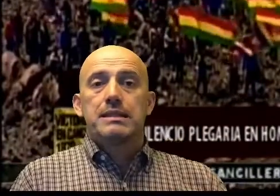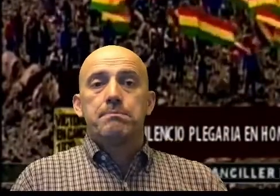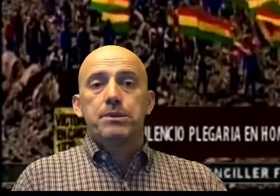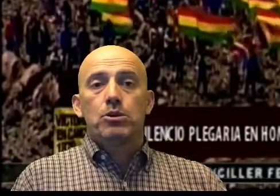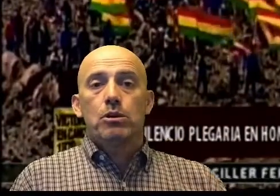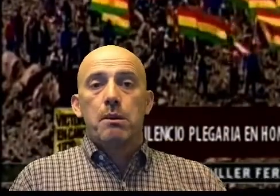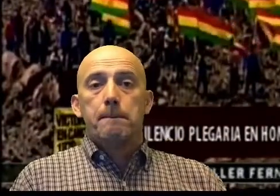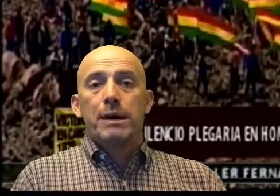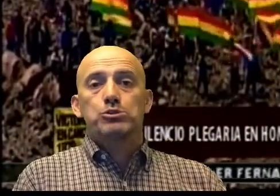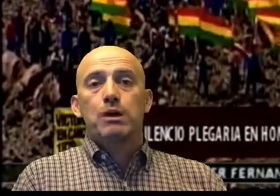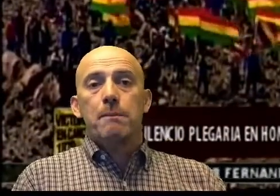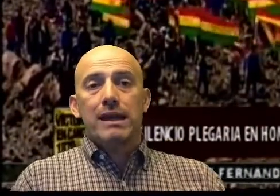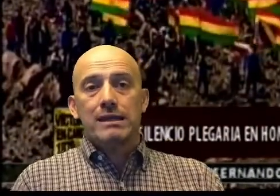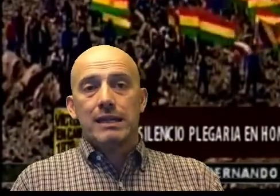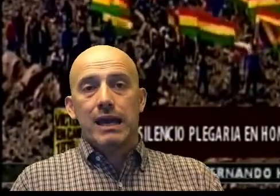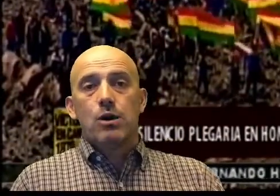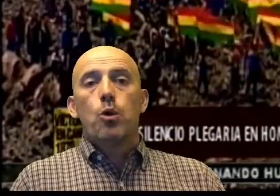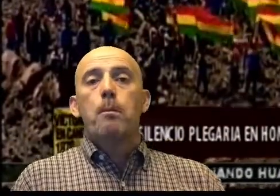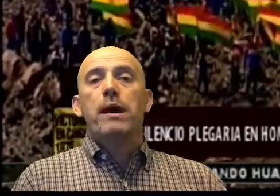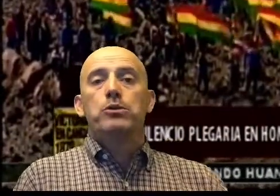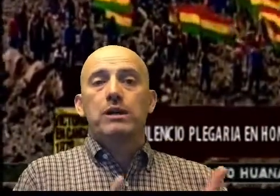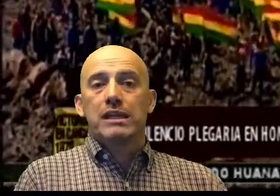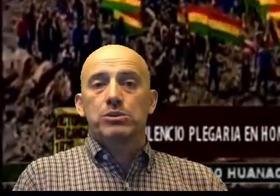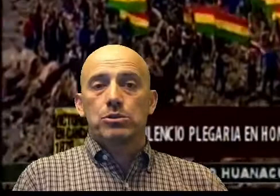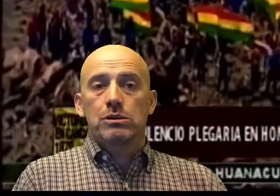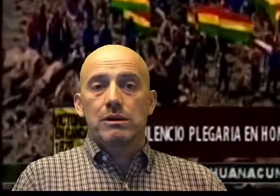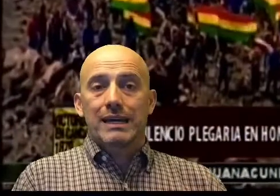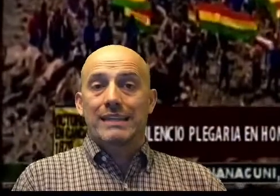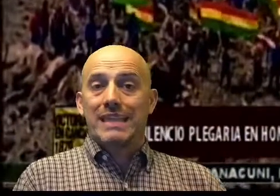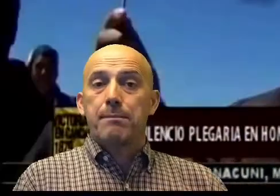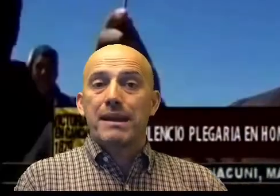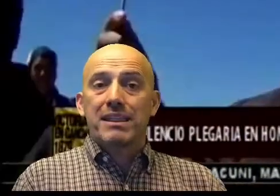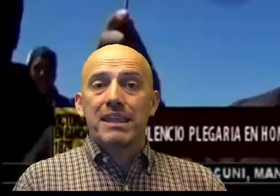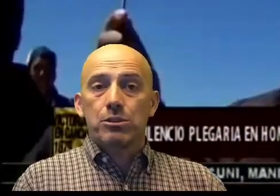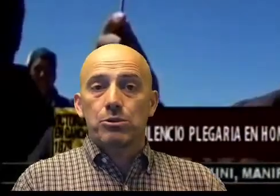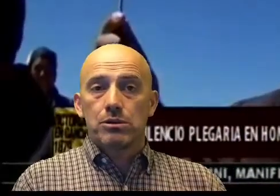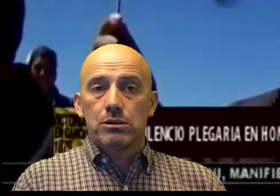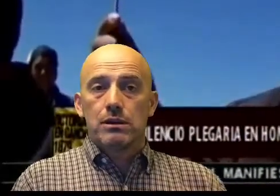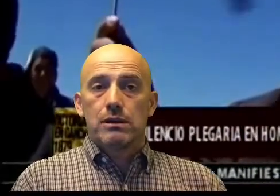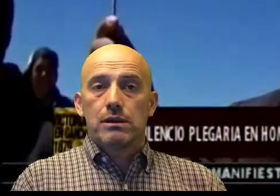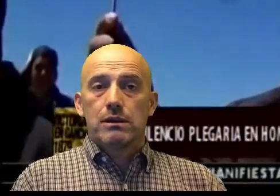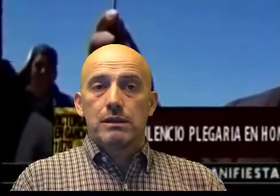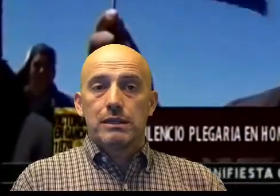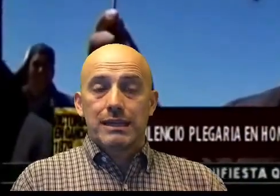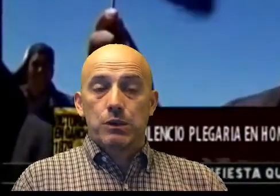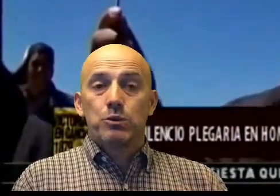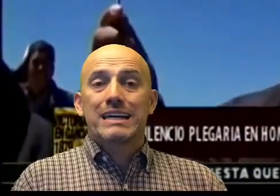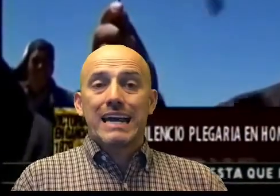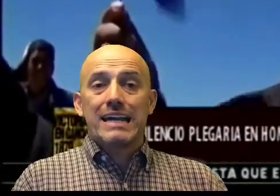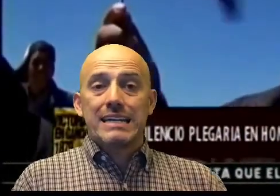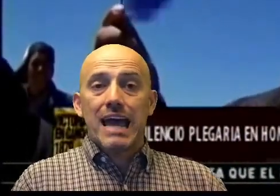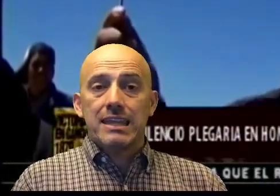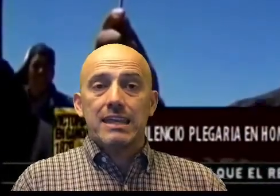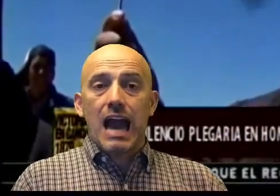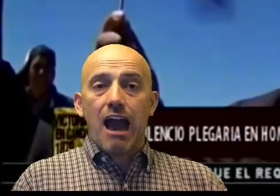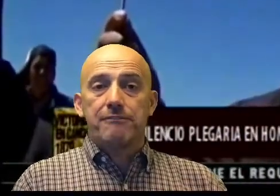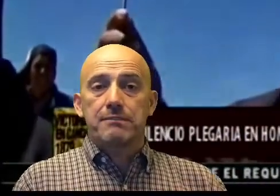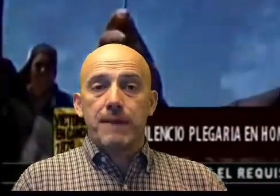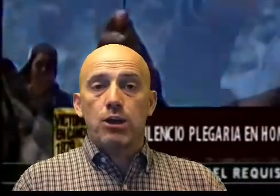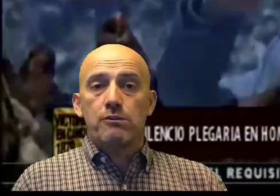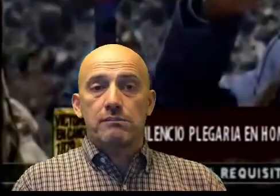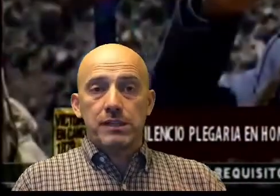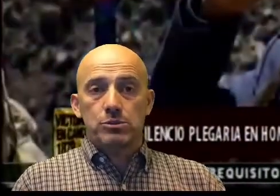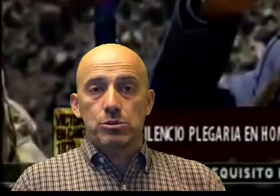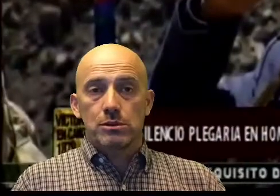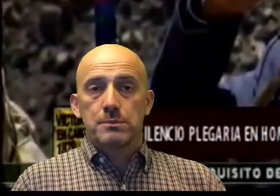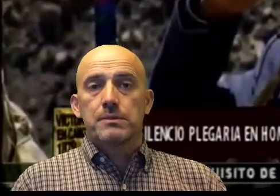vivió pasó a máquina un manuscrito que está perdido que nunca nadie ha afirmado